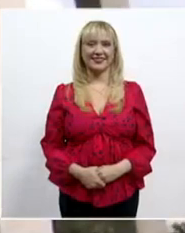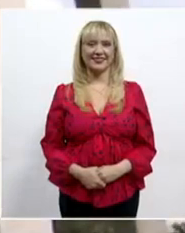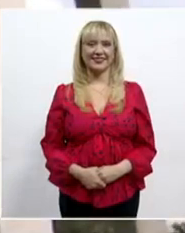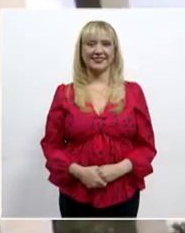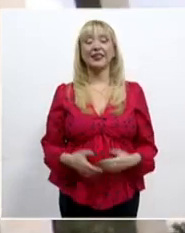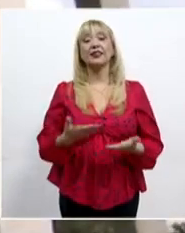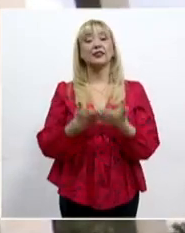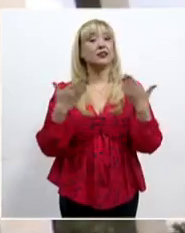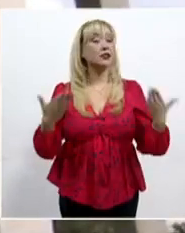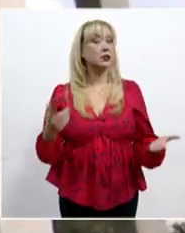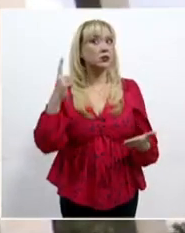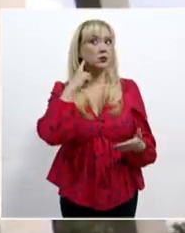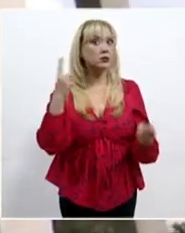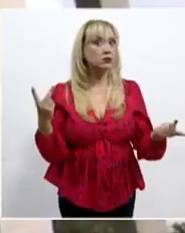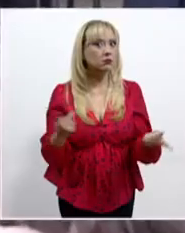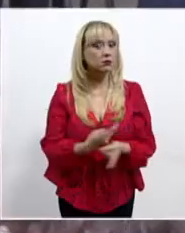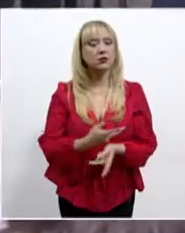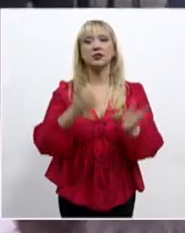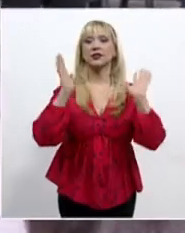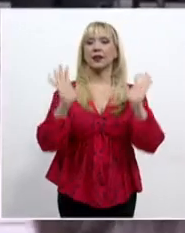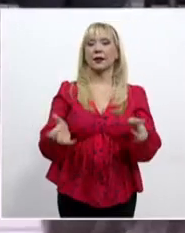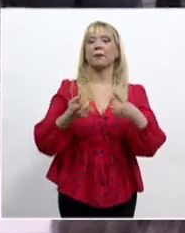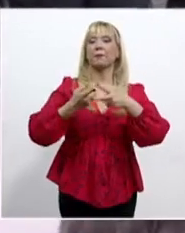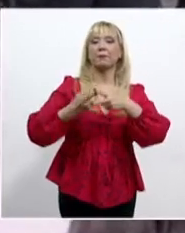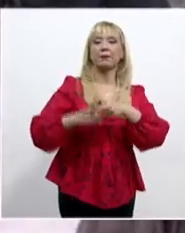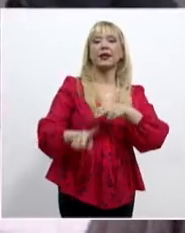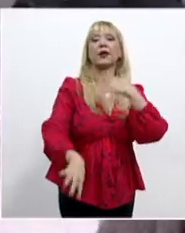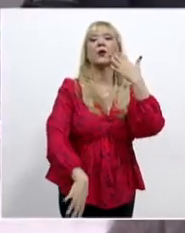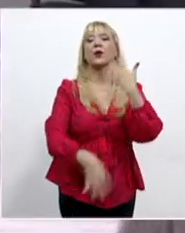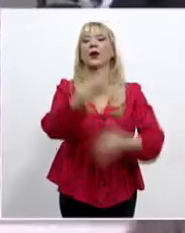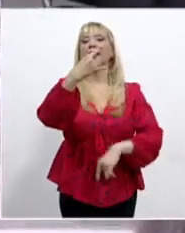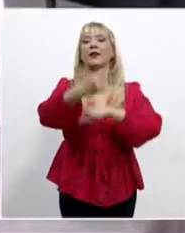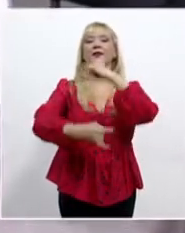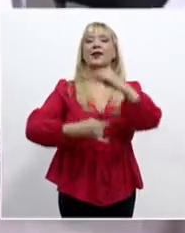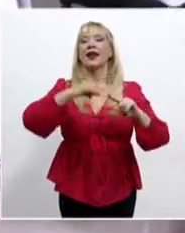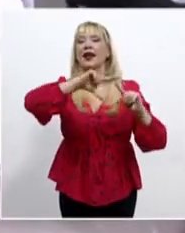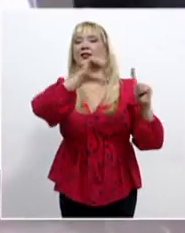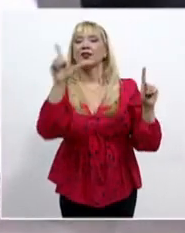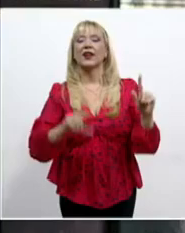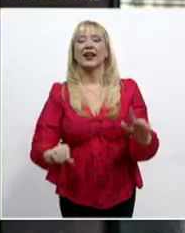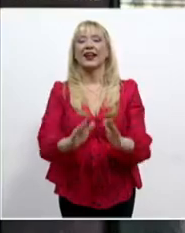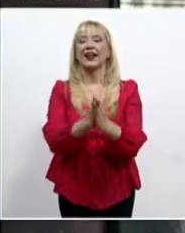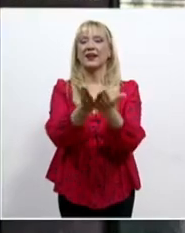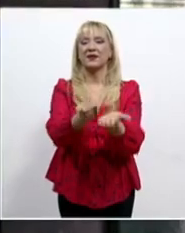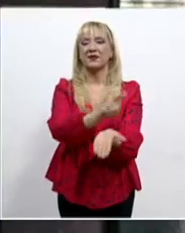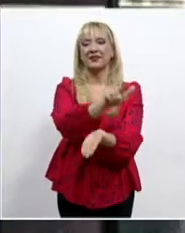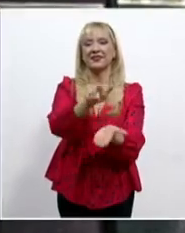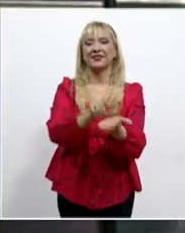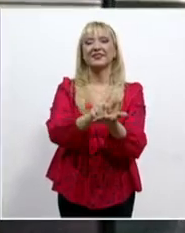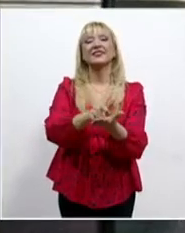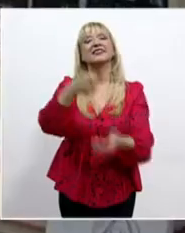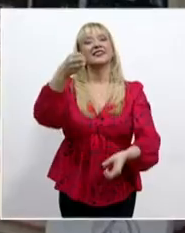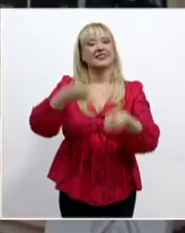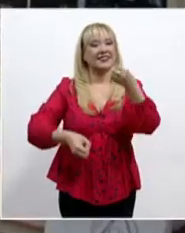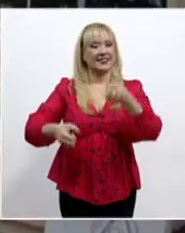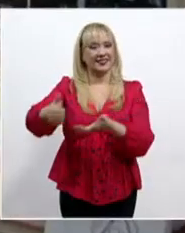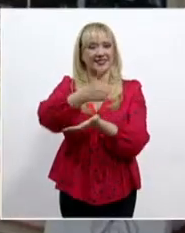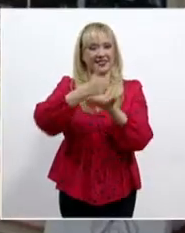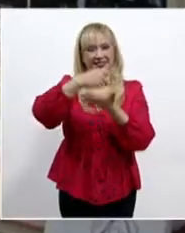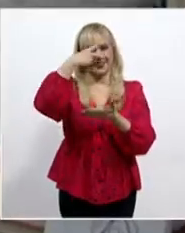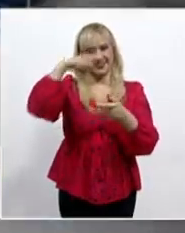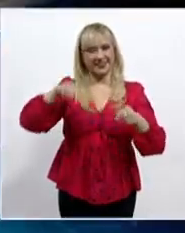Al regresar, se puso en marcha la 14ª Feria Nacional del Libro Jurídico en el Poder Judicial de la Ciudad de